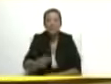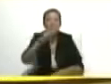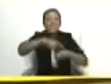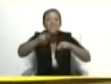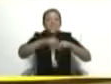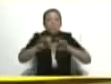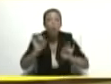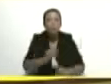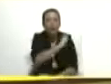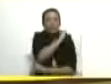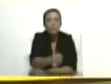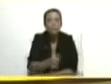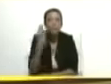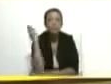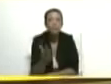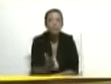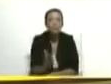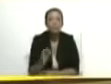niños.